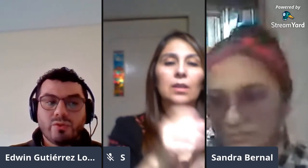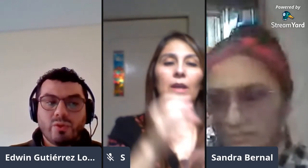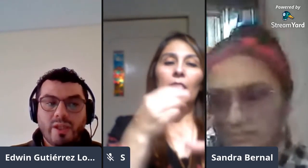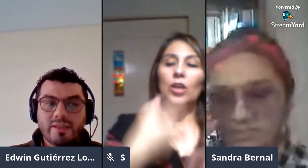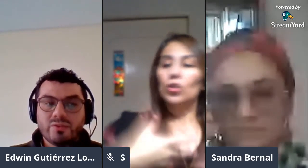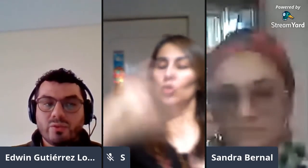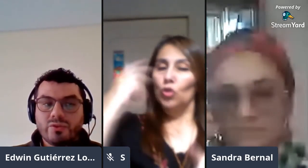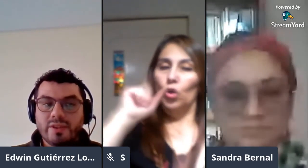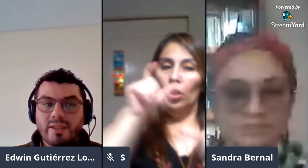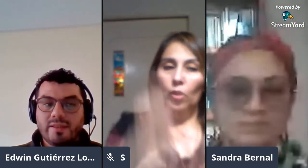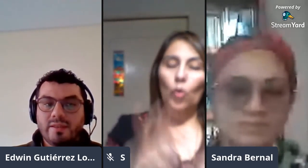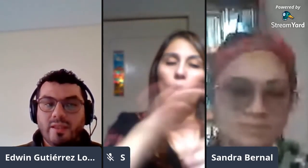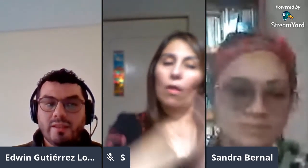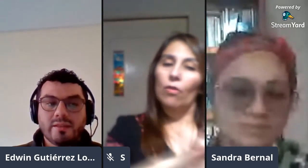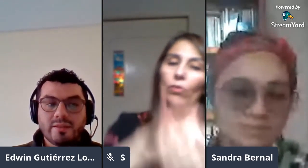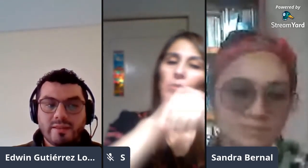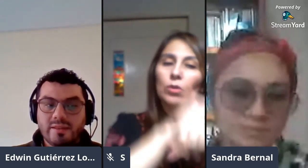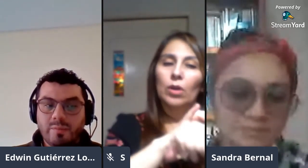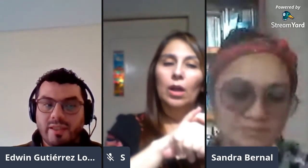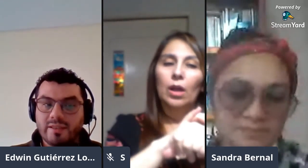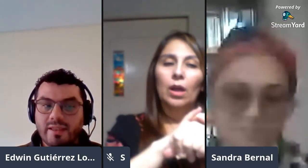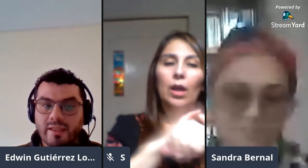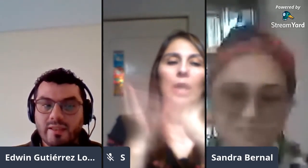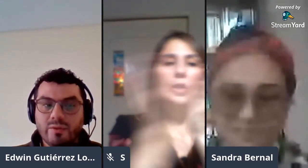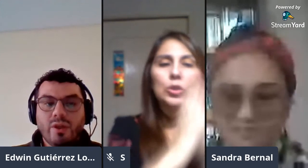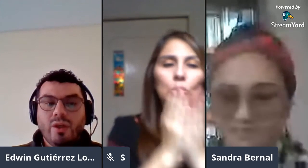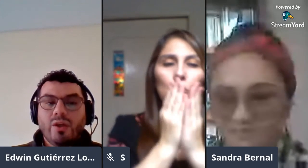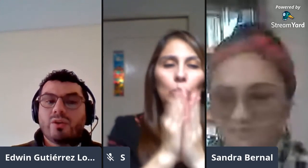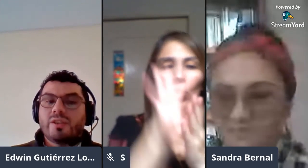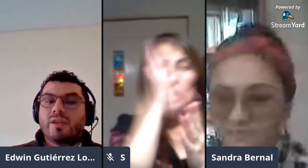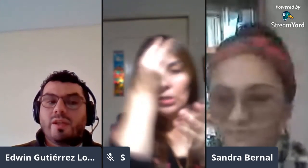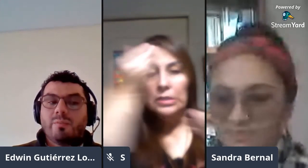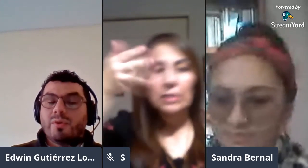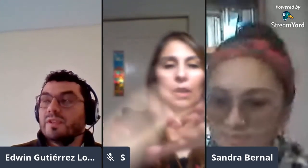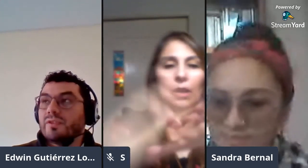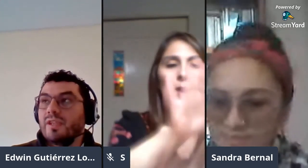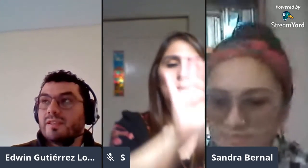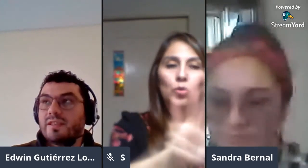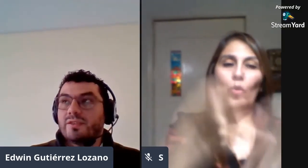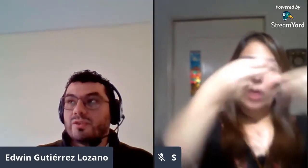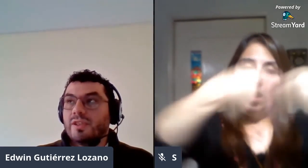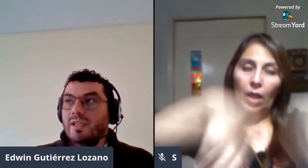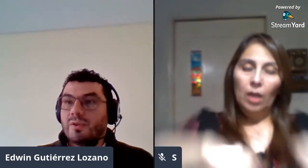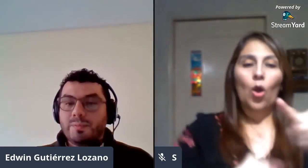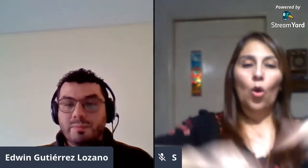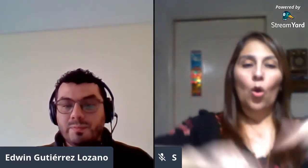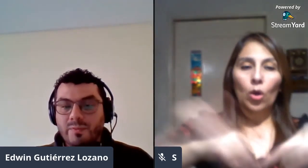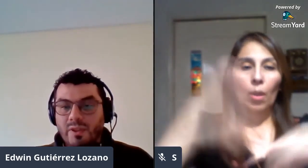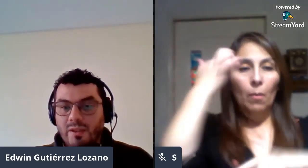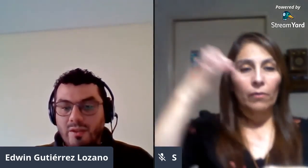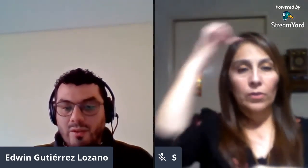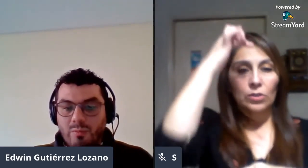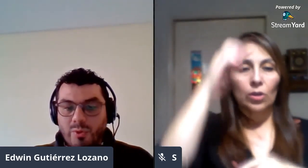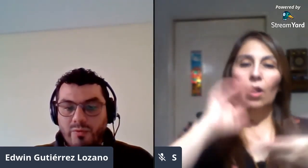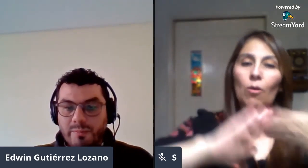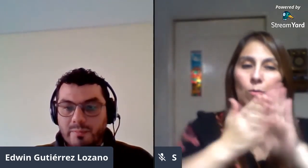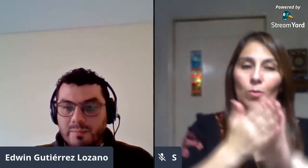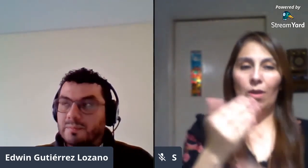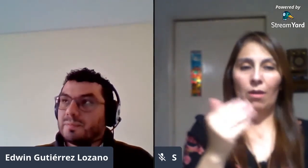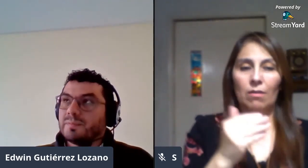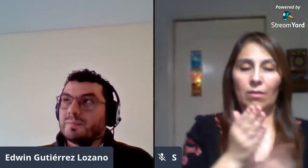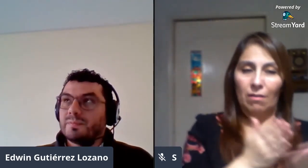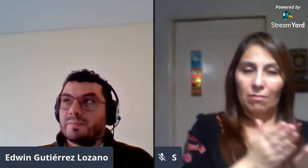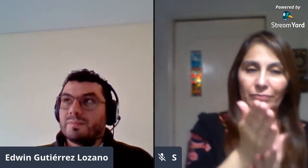latinoamericanos, doctora en estudios interdisciplinares de género, coordinadora de la profesionalización de la LECO.